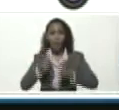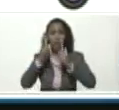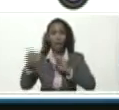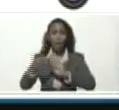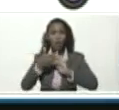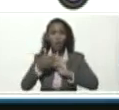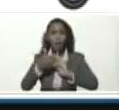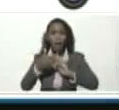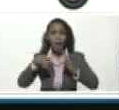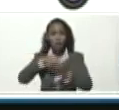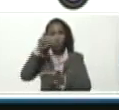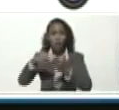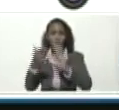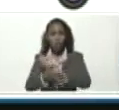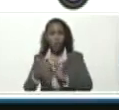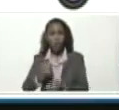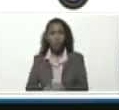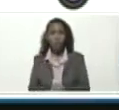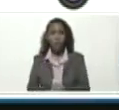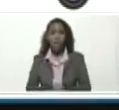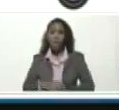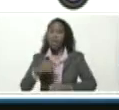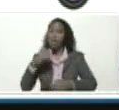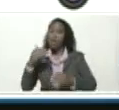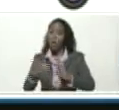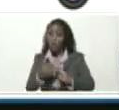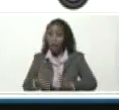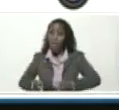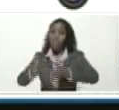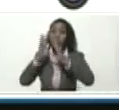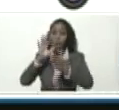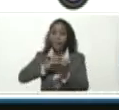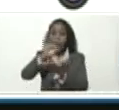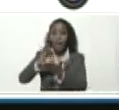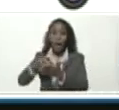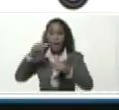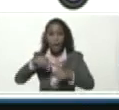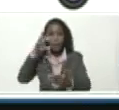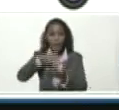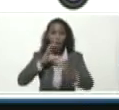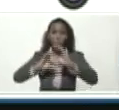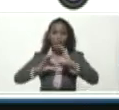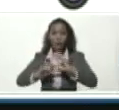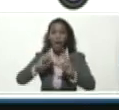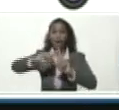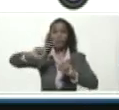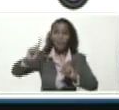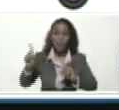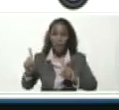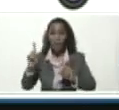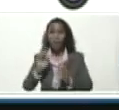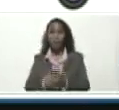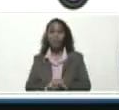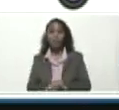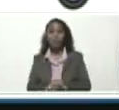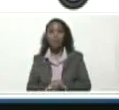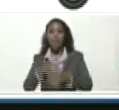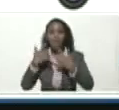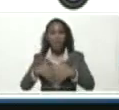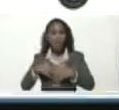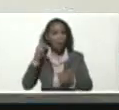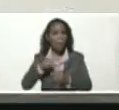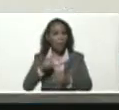nacionales y contra la infraestructura estratégica del Estado, de telecomunicaciones, electricidad, de la industria